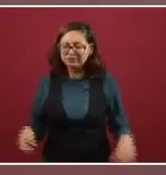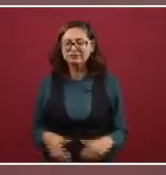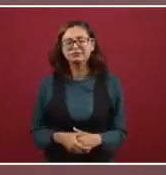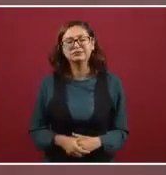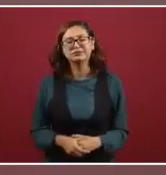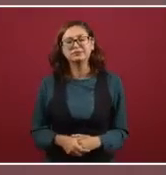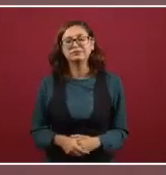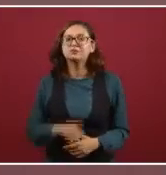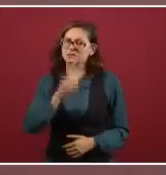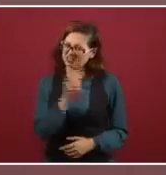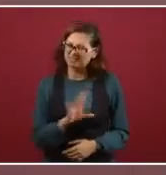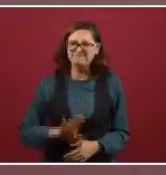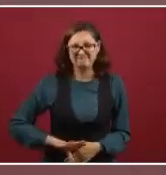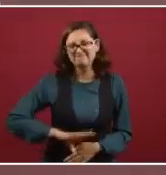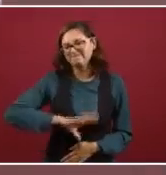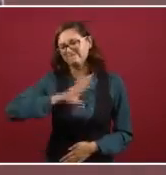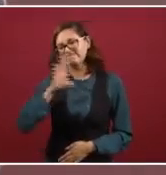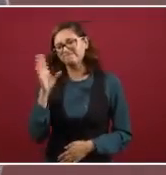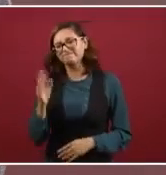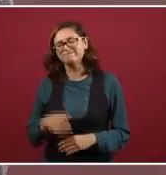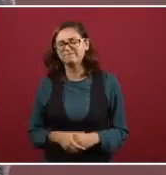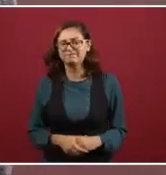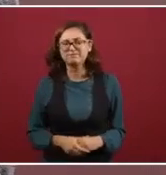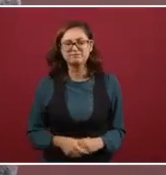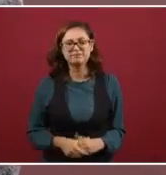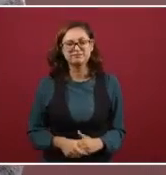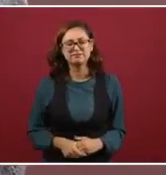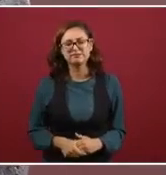Porque eso sí calienta.